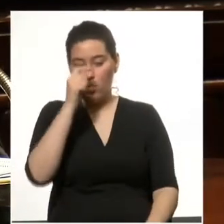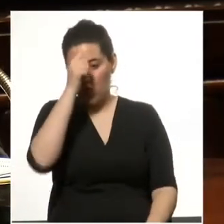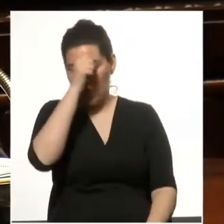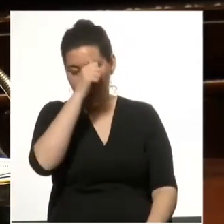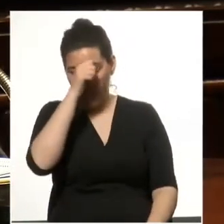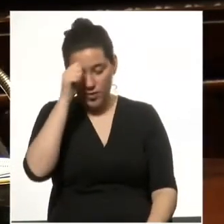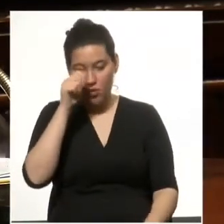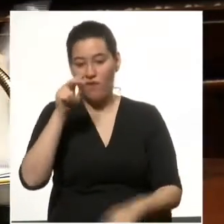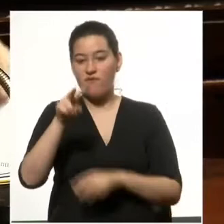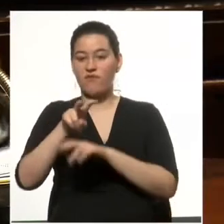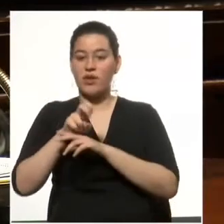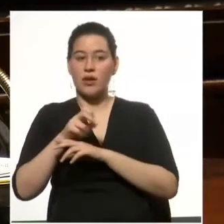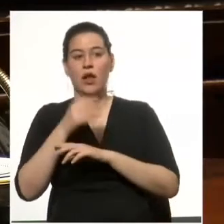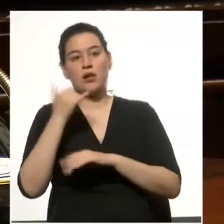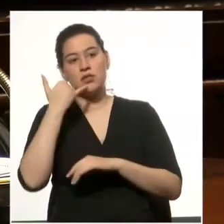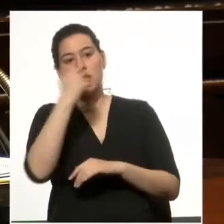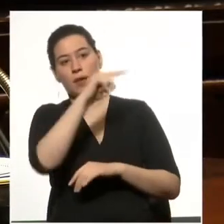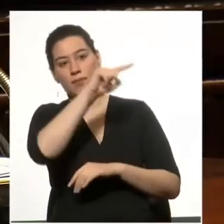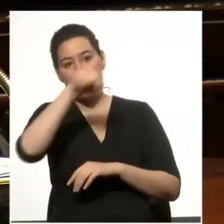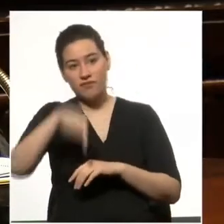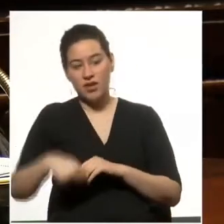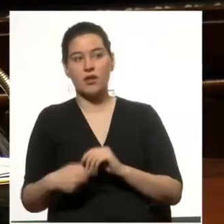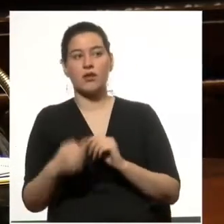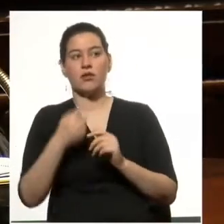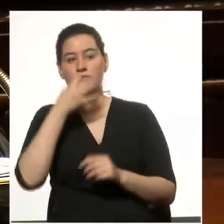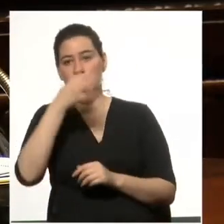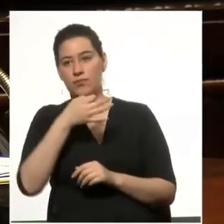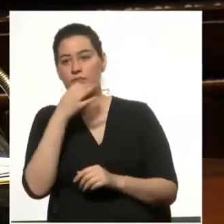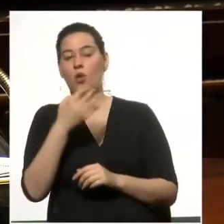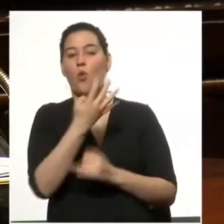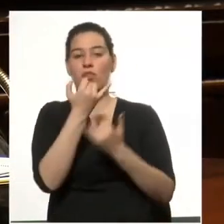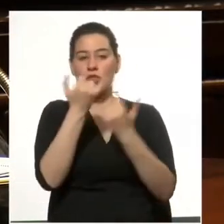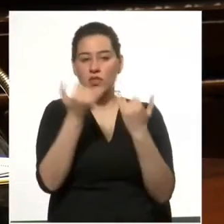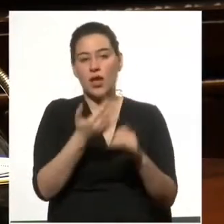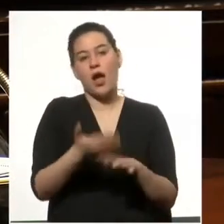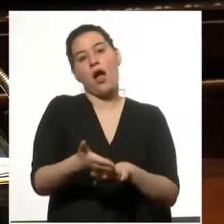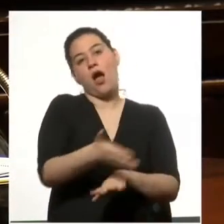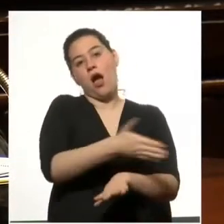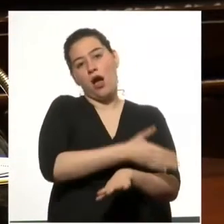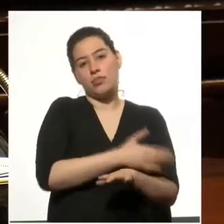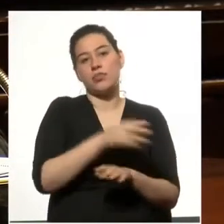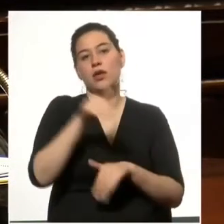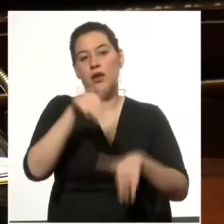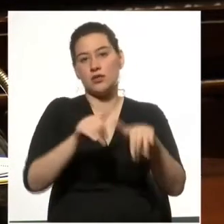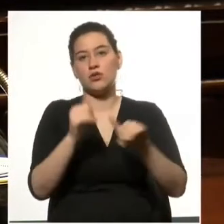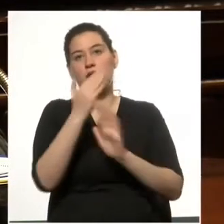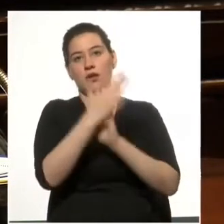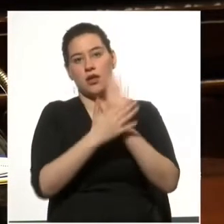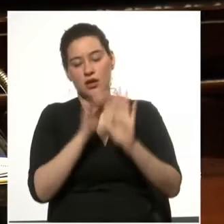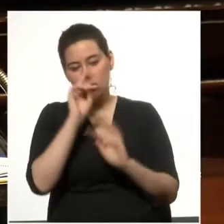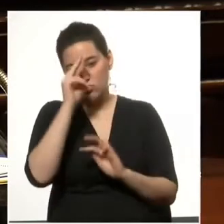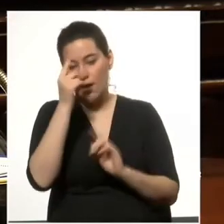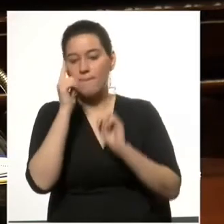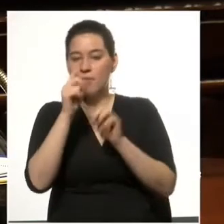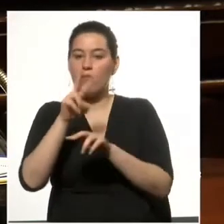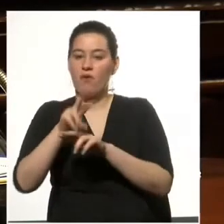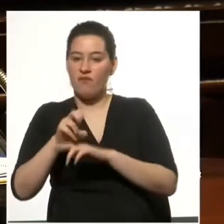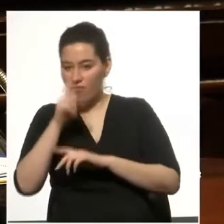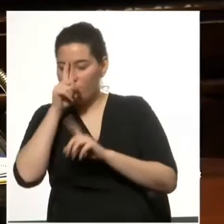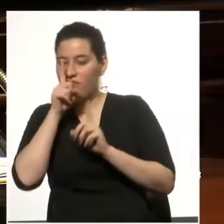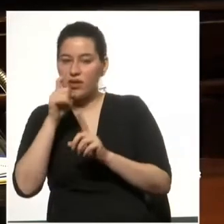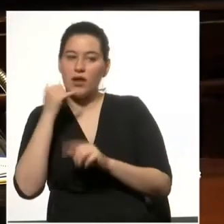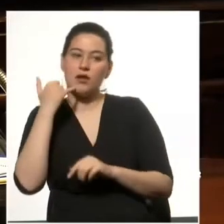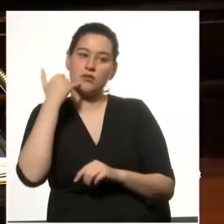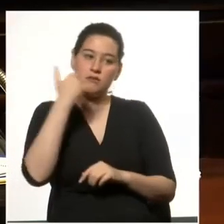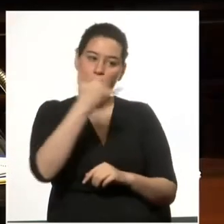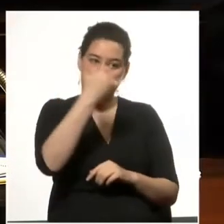Morosoli cita a declarar al general Manini. 4 días antes de las elecciones nacionales, el 27 de octubre, el fiscal Morosoli cita al general para una